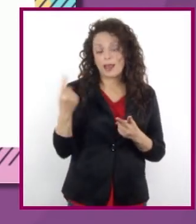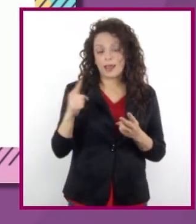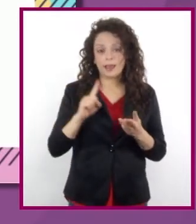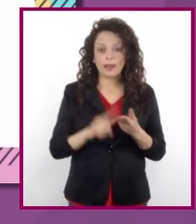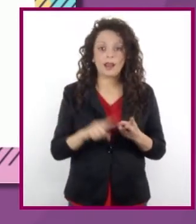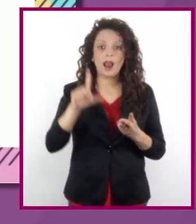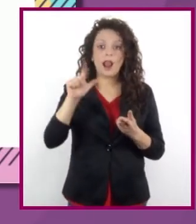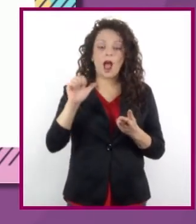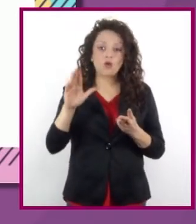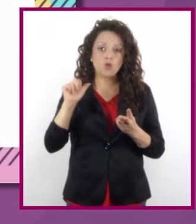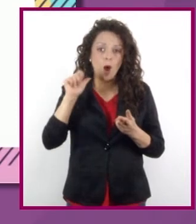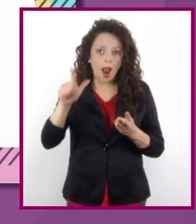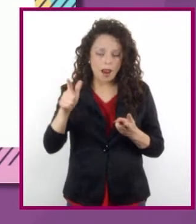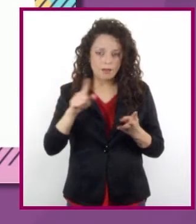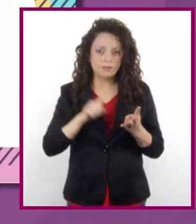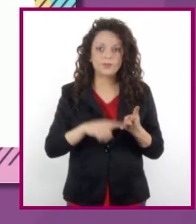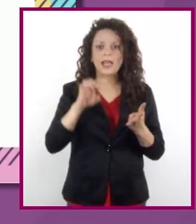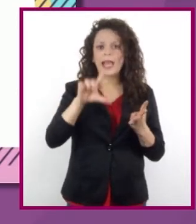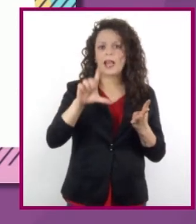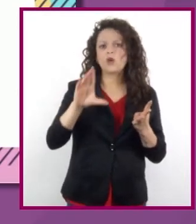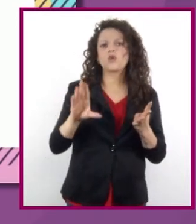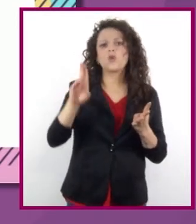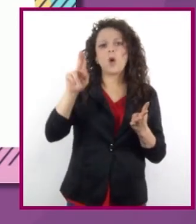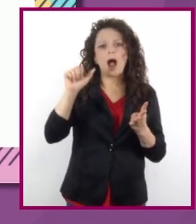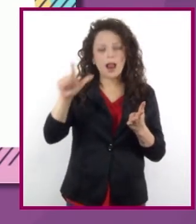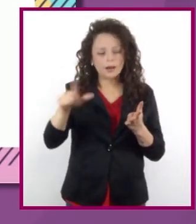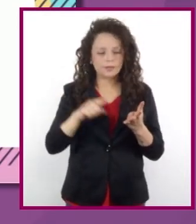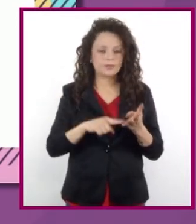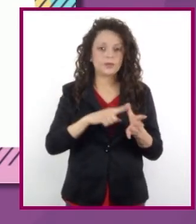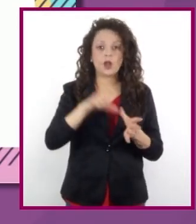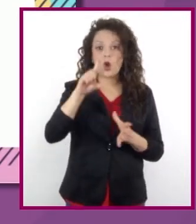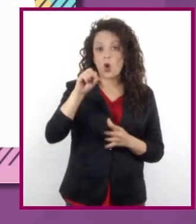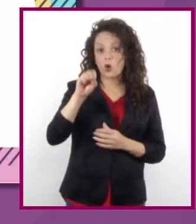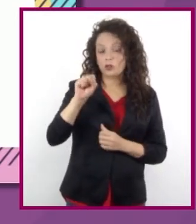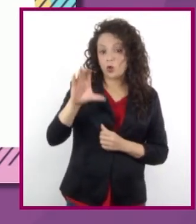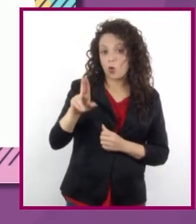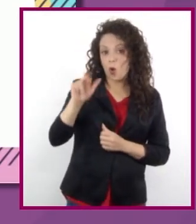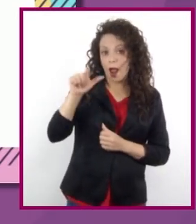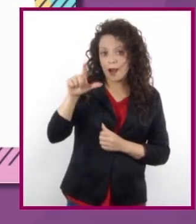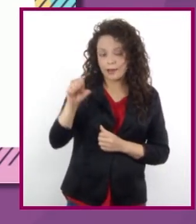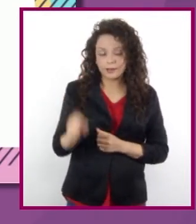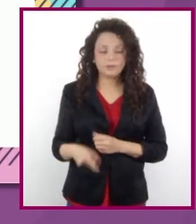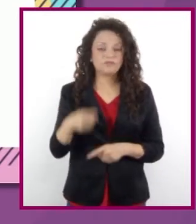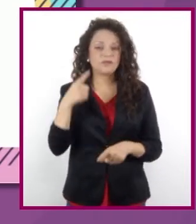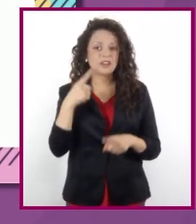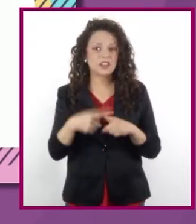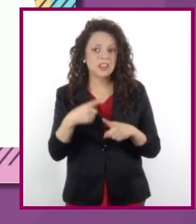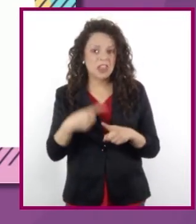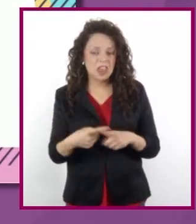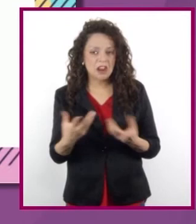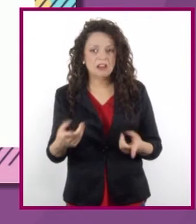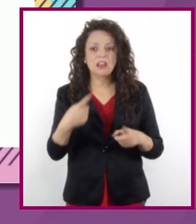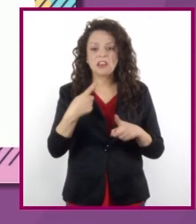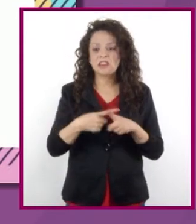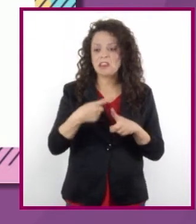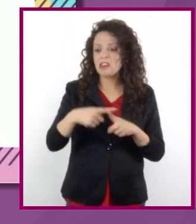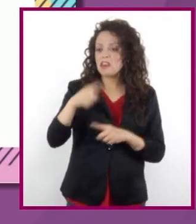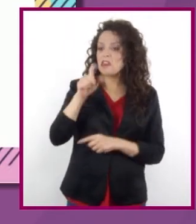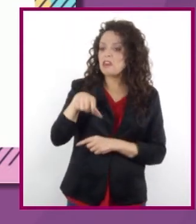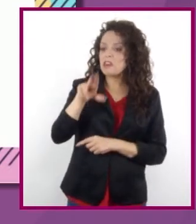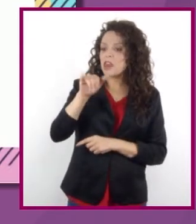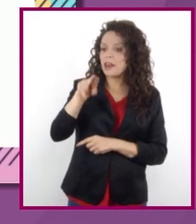la cual, el cual, los cuales, quién, quiénes,